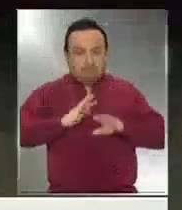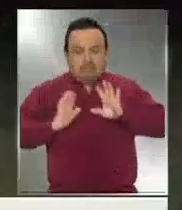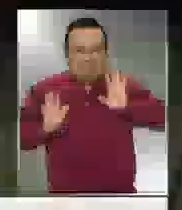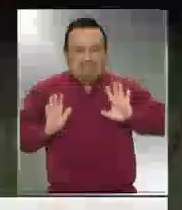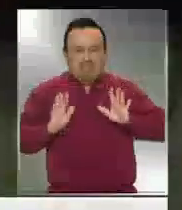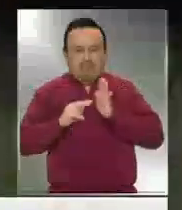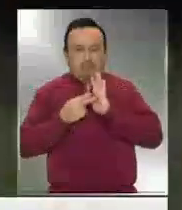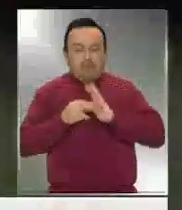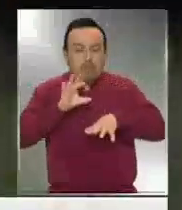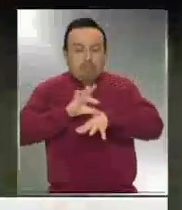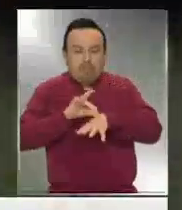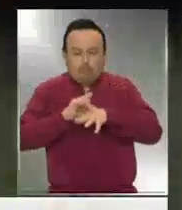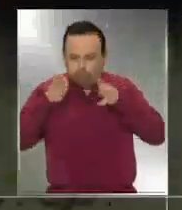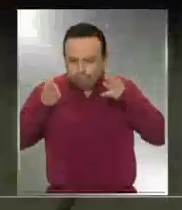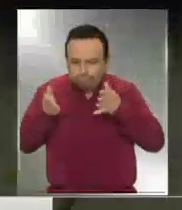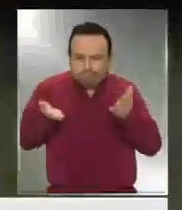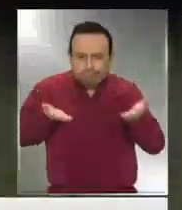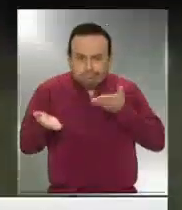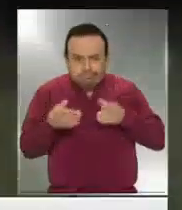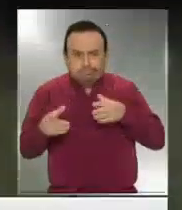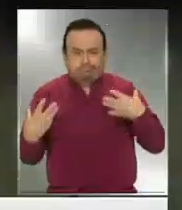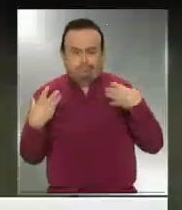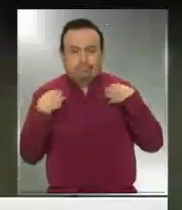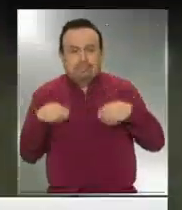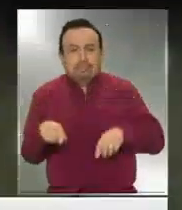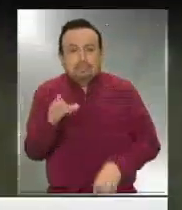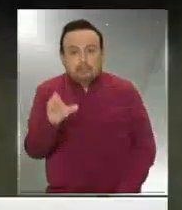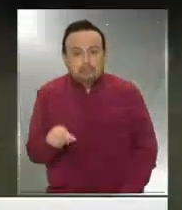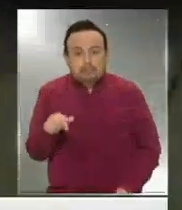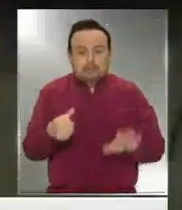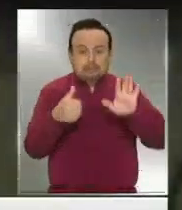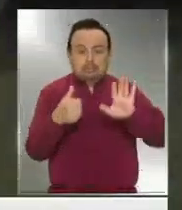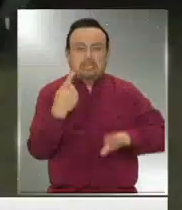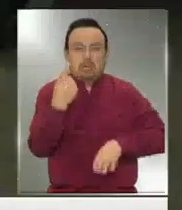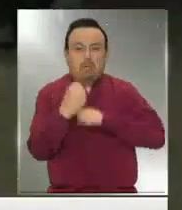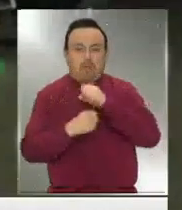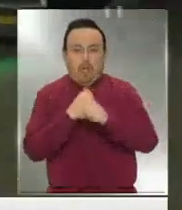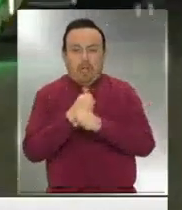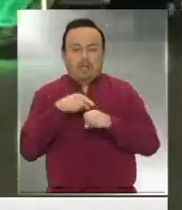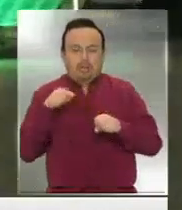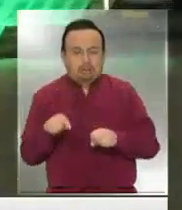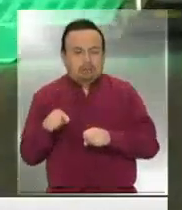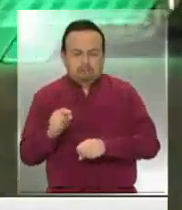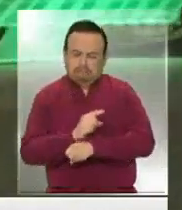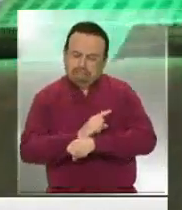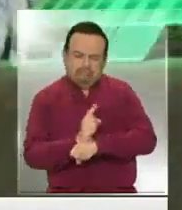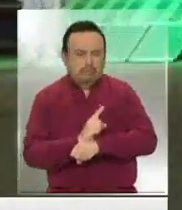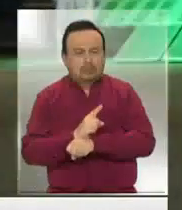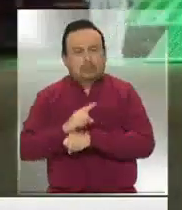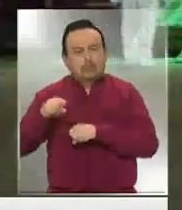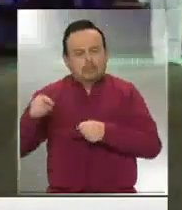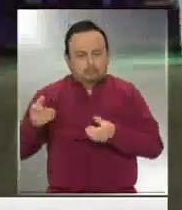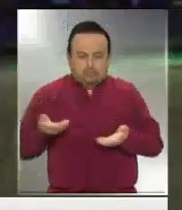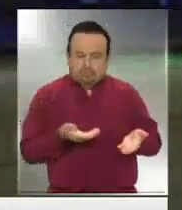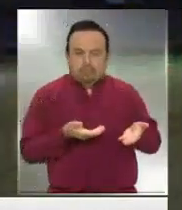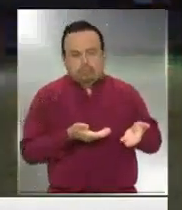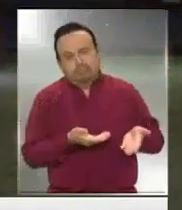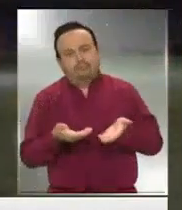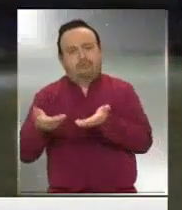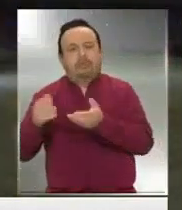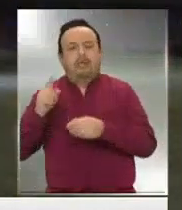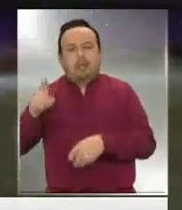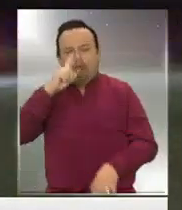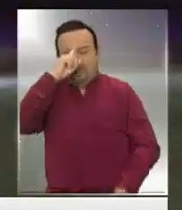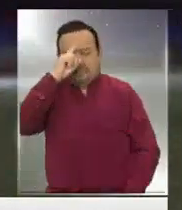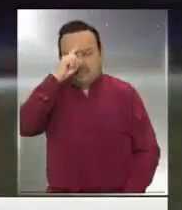para los médicos que van a estar a cargo de esta persona de 61 años, que ya en minutos va a ser bajada del avión para poder ser